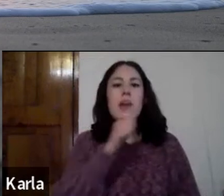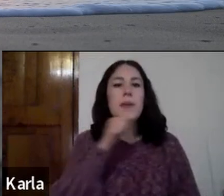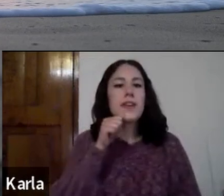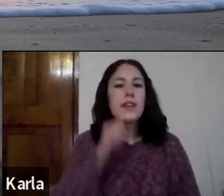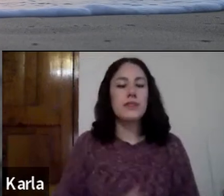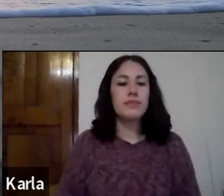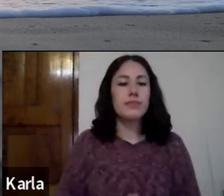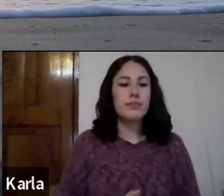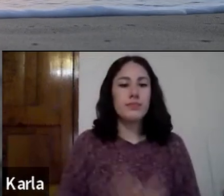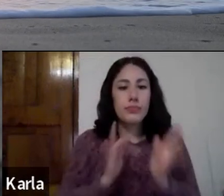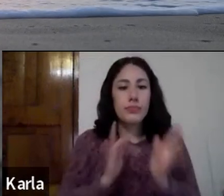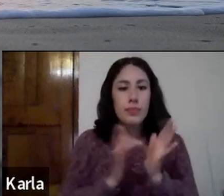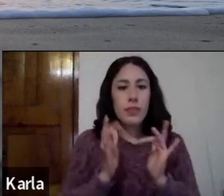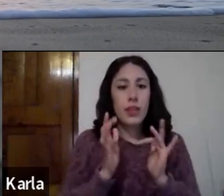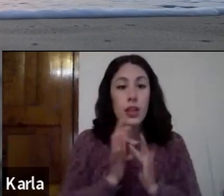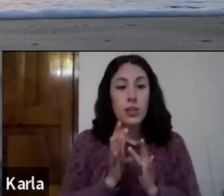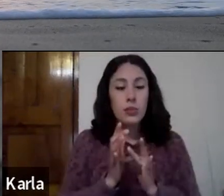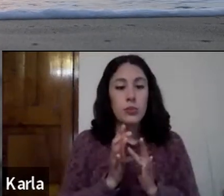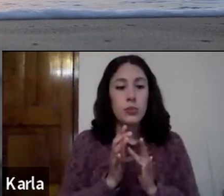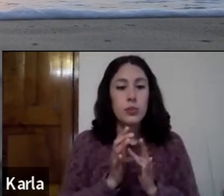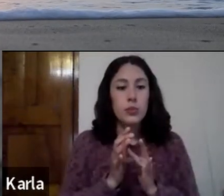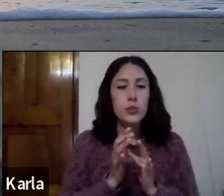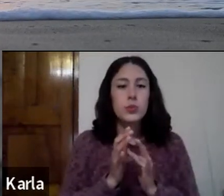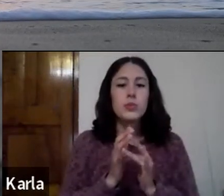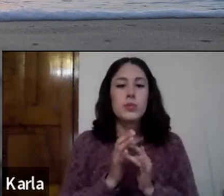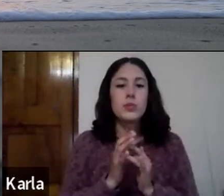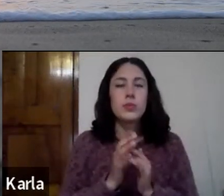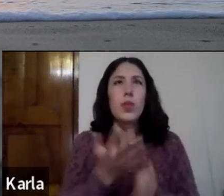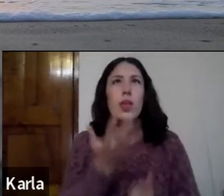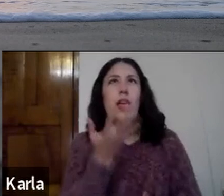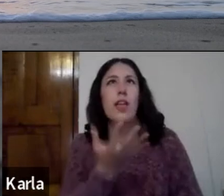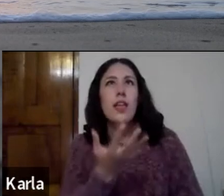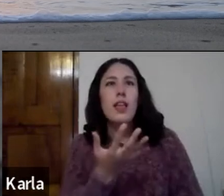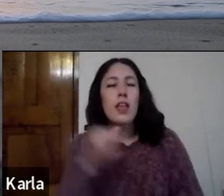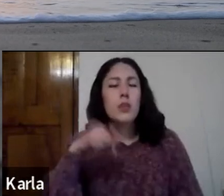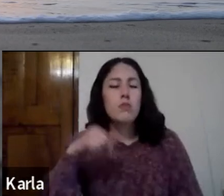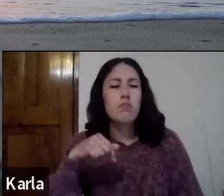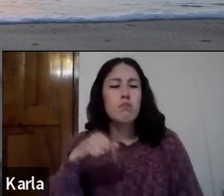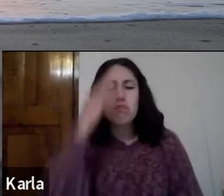señor jesús te pedimos que durante este tiempo de cuaresma podamos